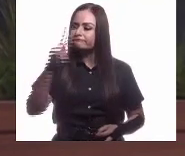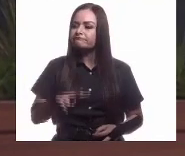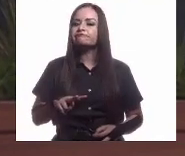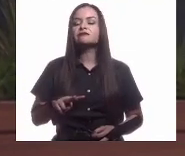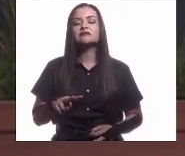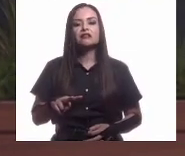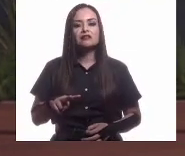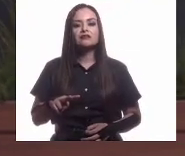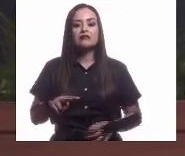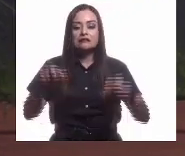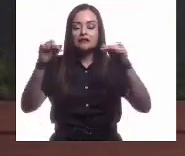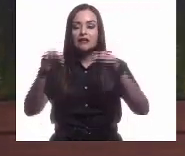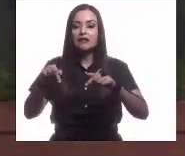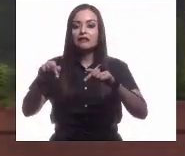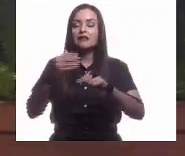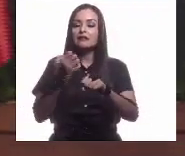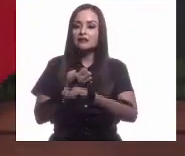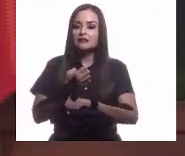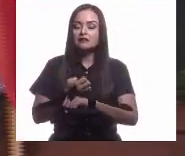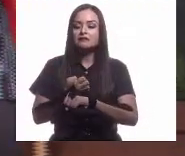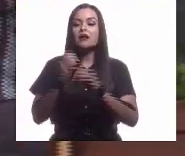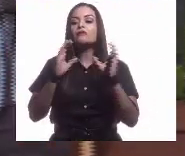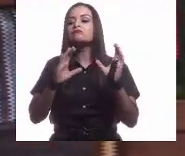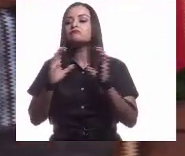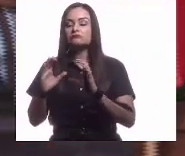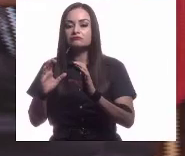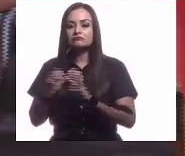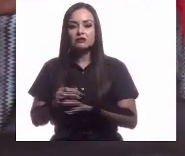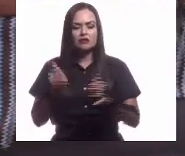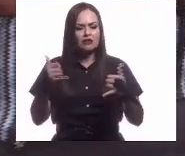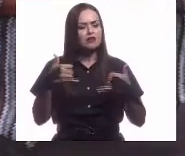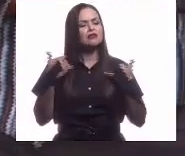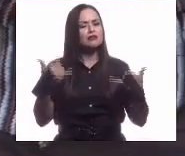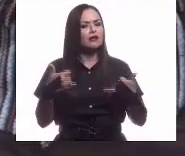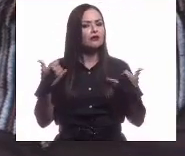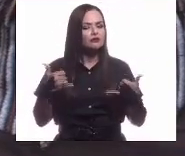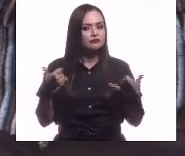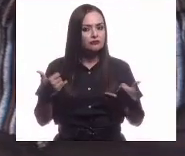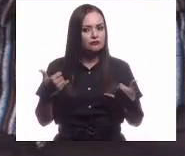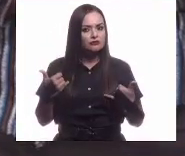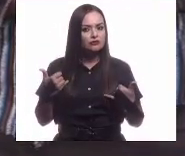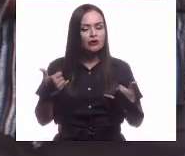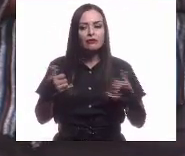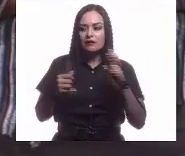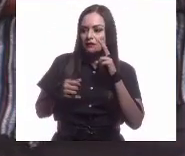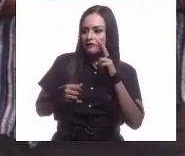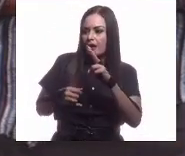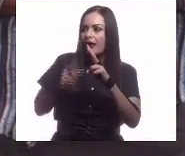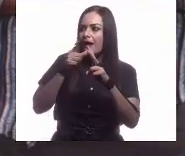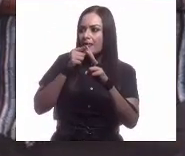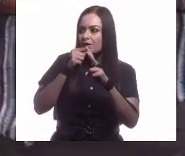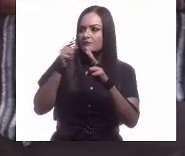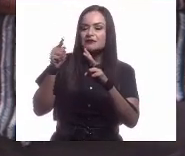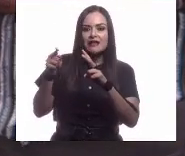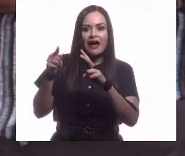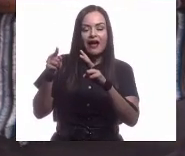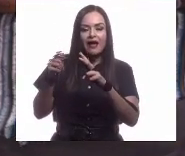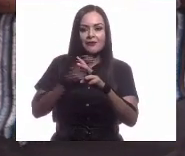supuesto que tengamos seguridad, pero ha permitido que nuestros jóvenes vean de nuevo a la seguridad pública como una opción de